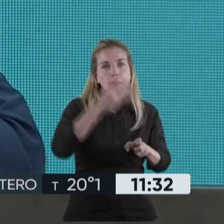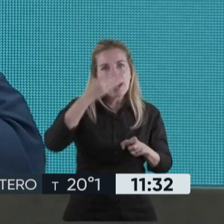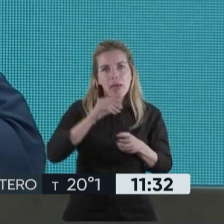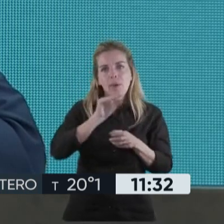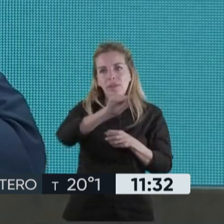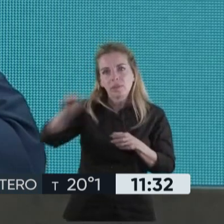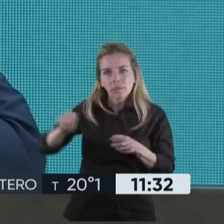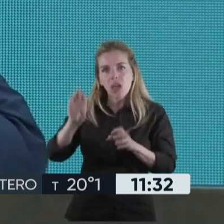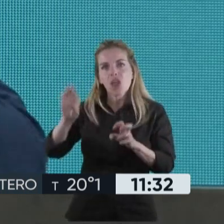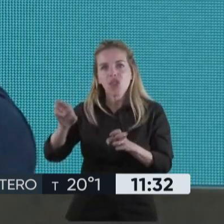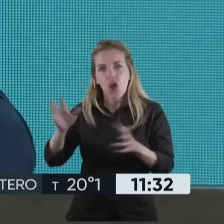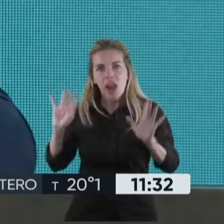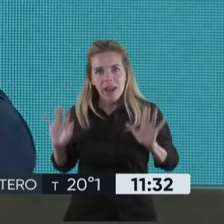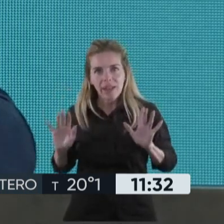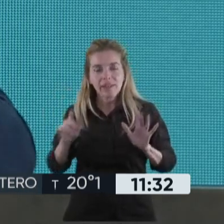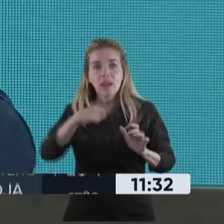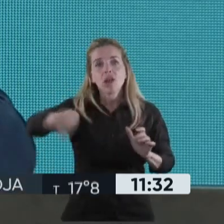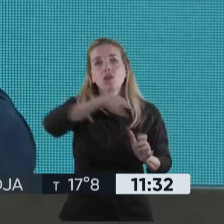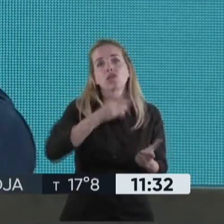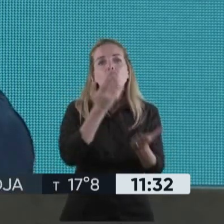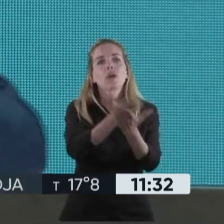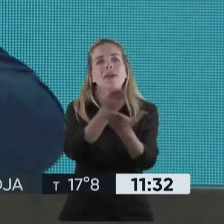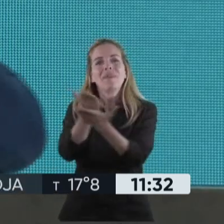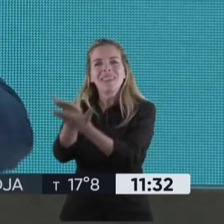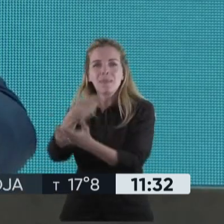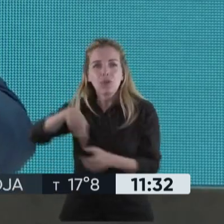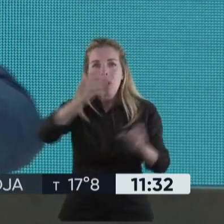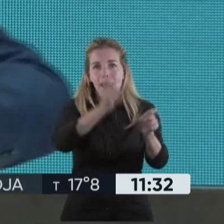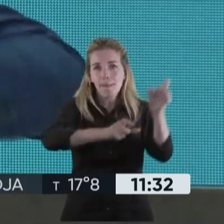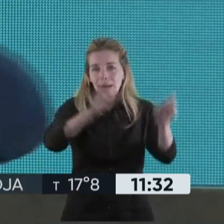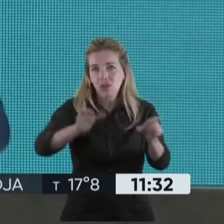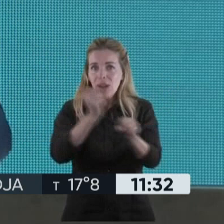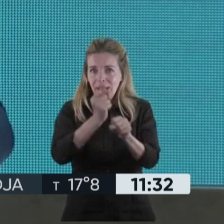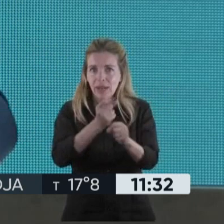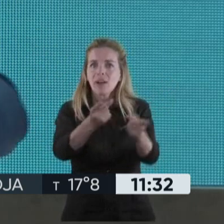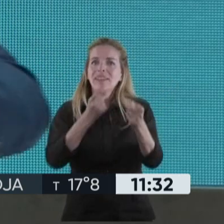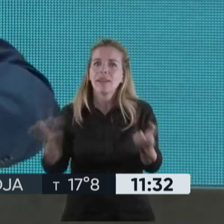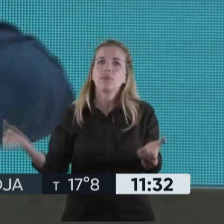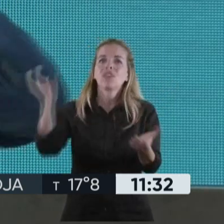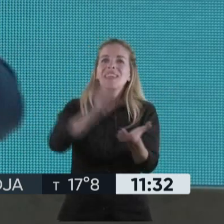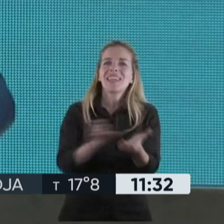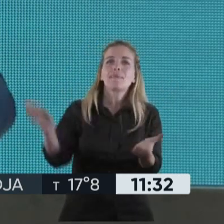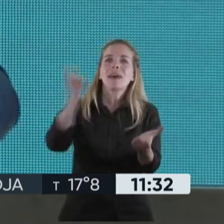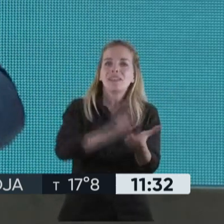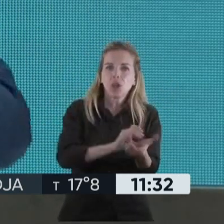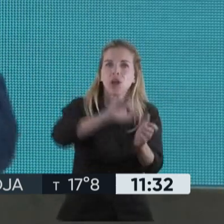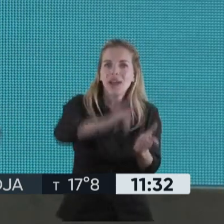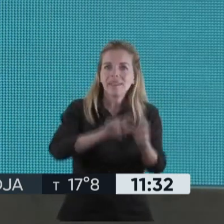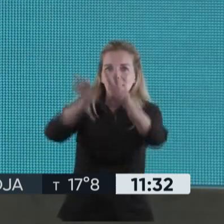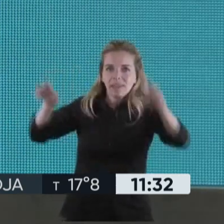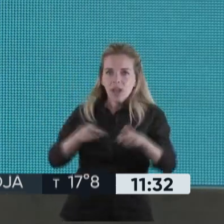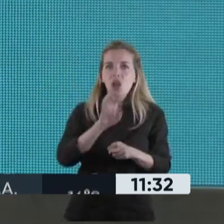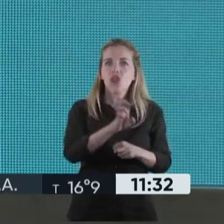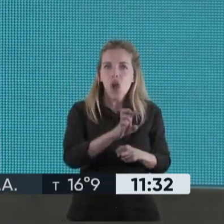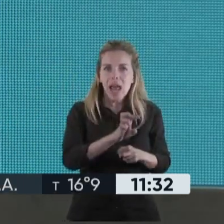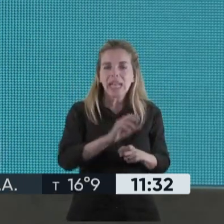que traigan. En verdad lo que estábamos pidiéndoles es que inviertan más, que traigan más dólares y sobre ese incremental